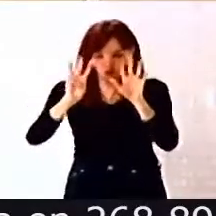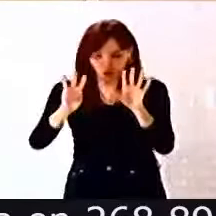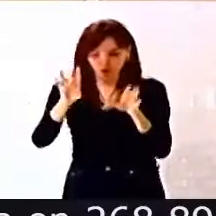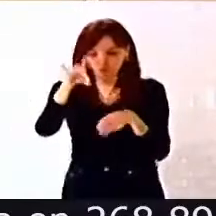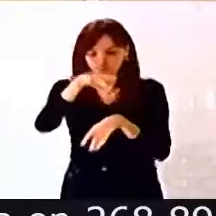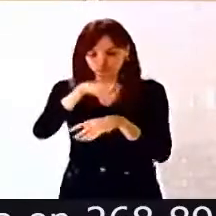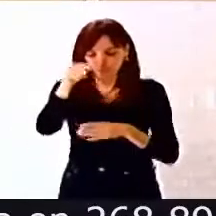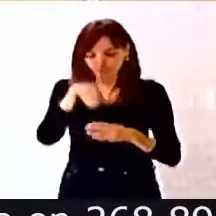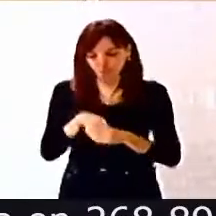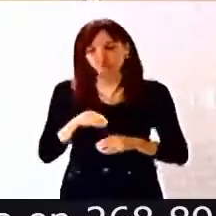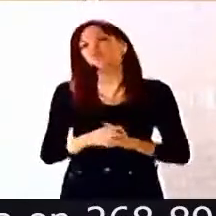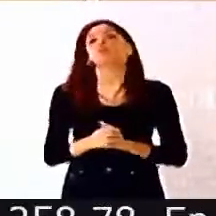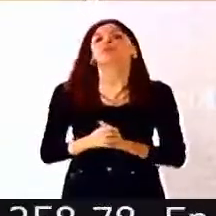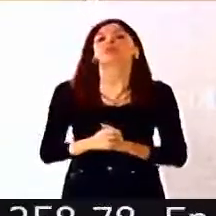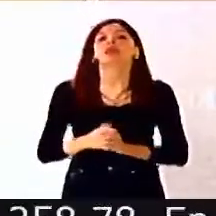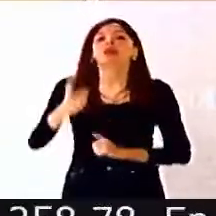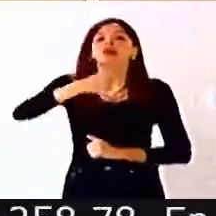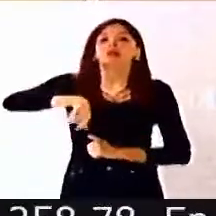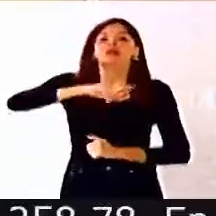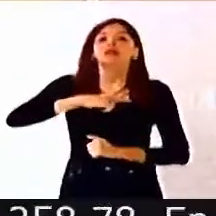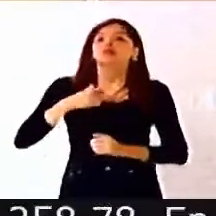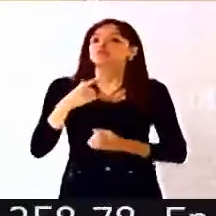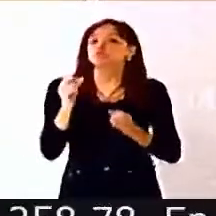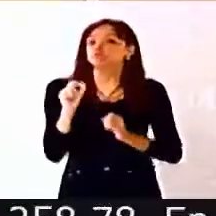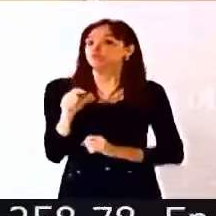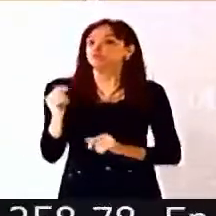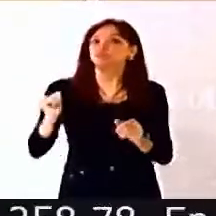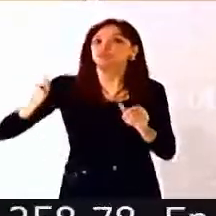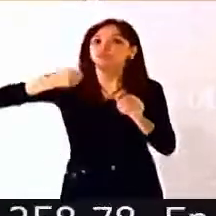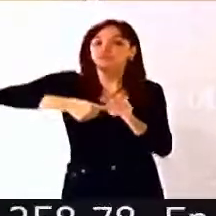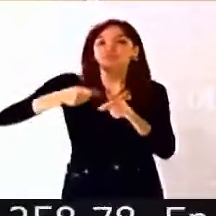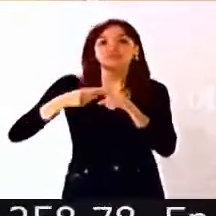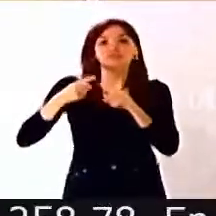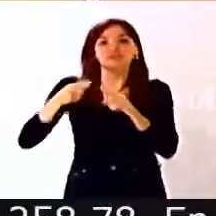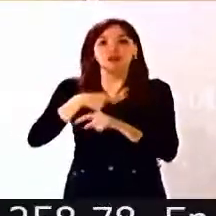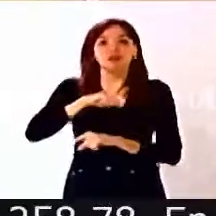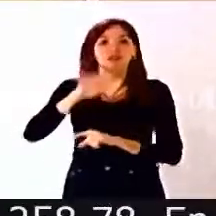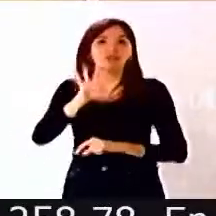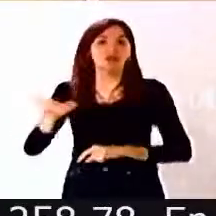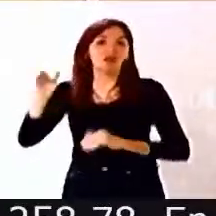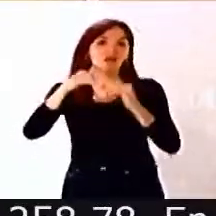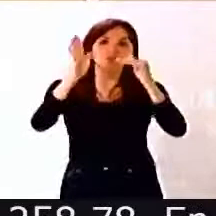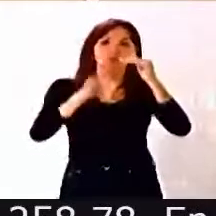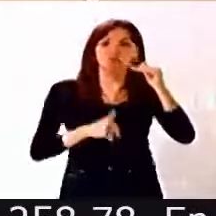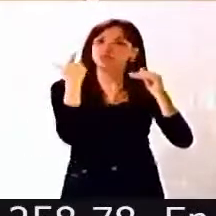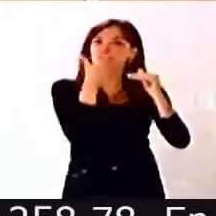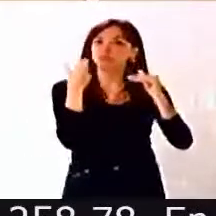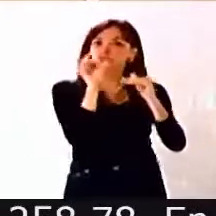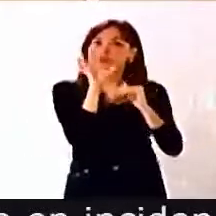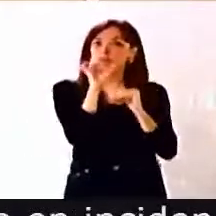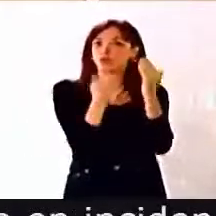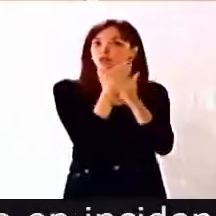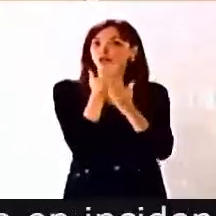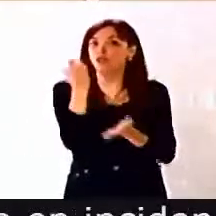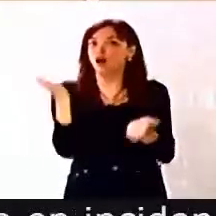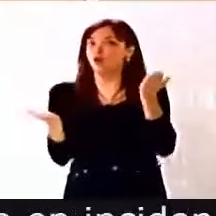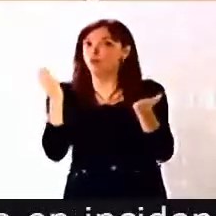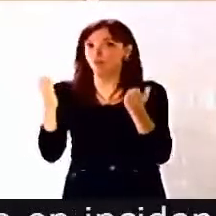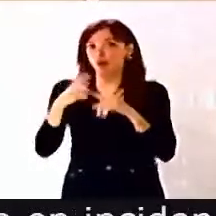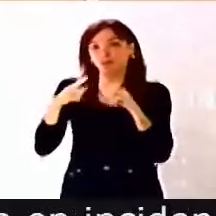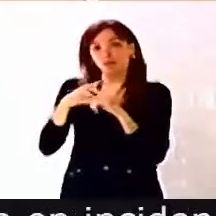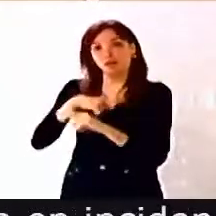En todo momento hemos estado por debajo de la media en incidencia a los 14 días, por debajo de la media nacional.